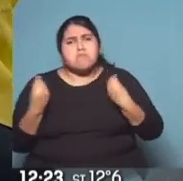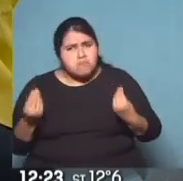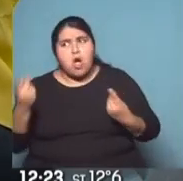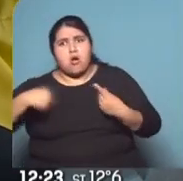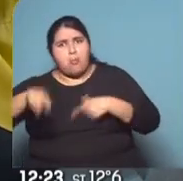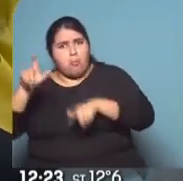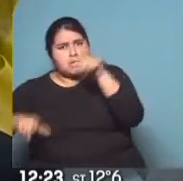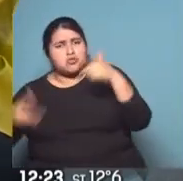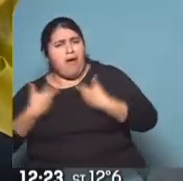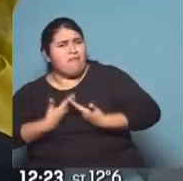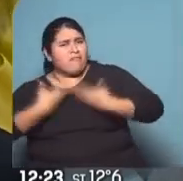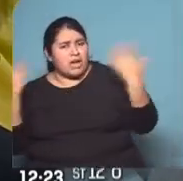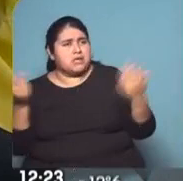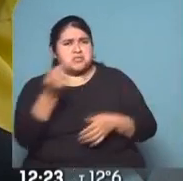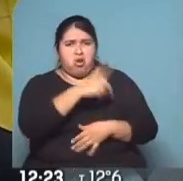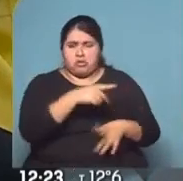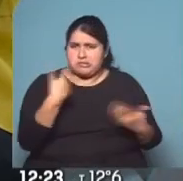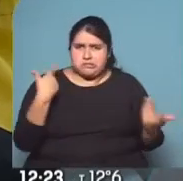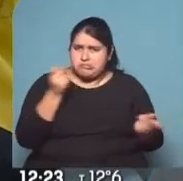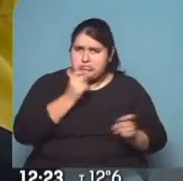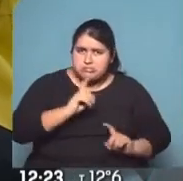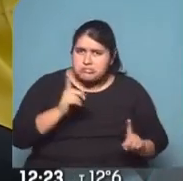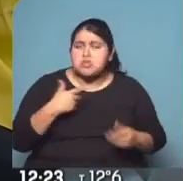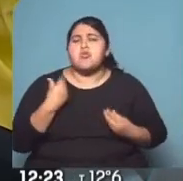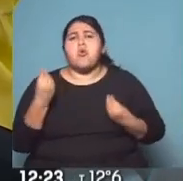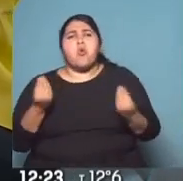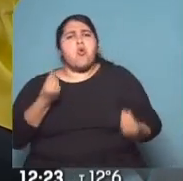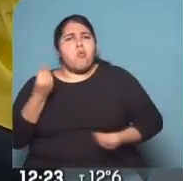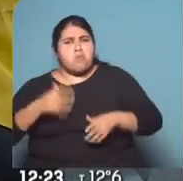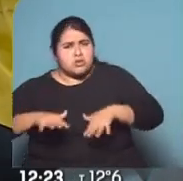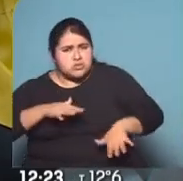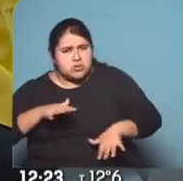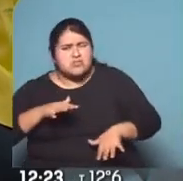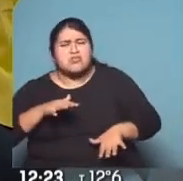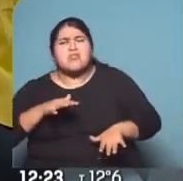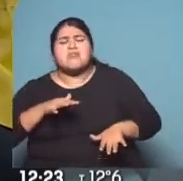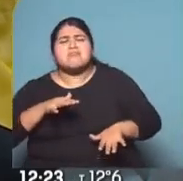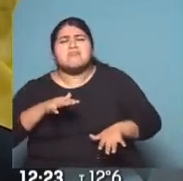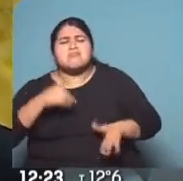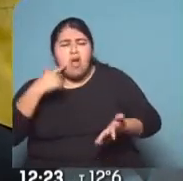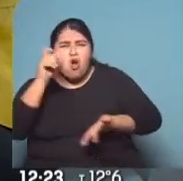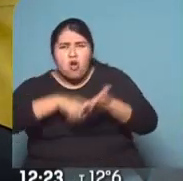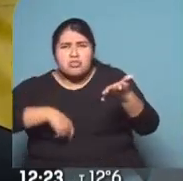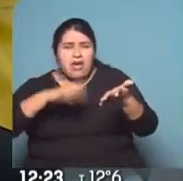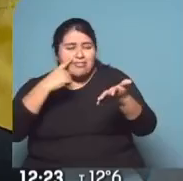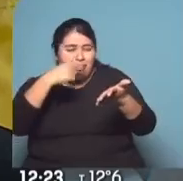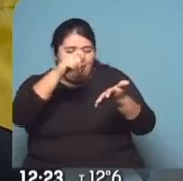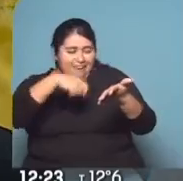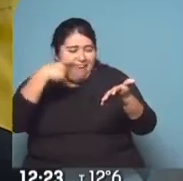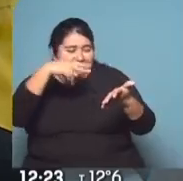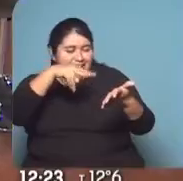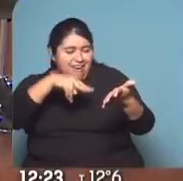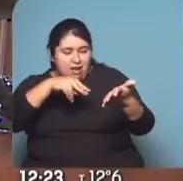otros no tanto inclusive se habla mucho de lo que se denomina la letra chica por eso estamos aquí con josé urtubey